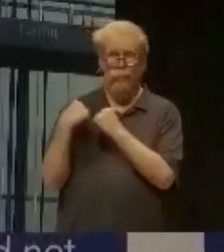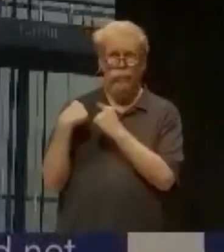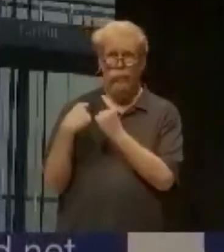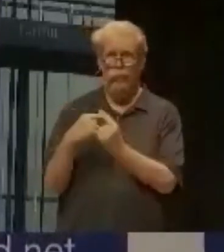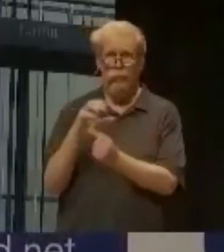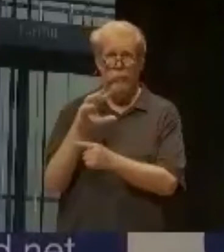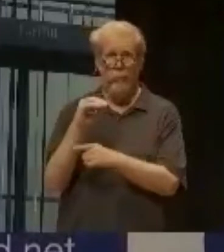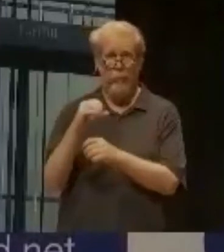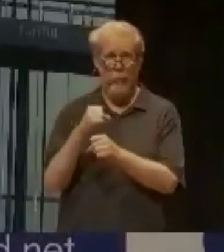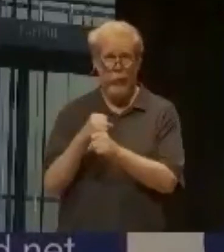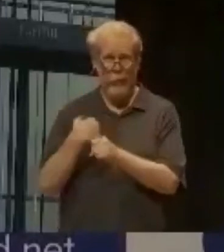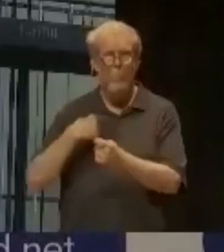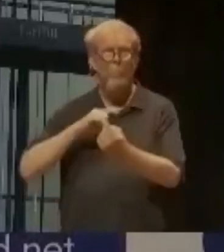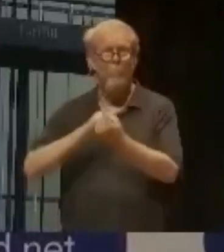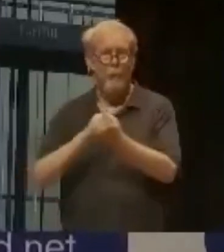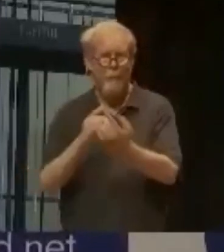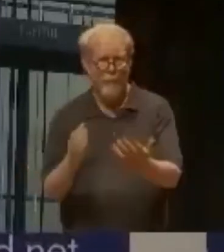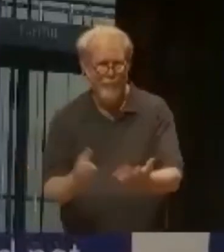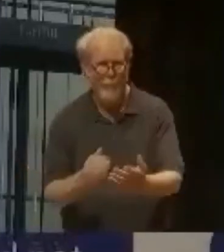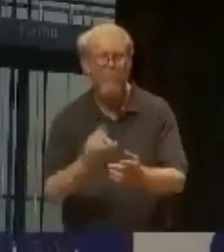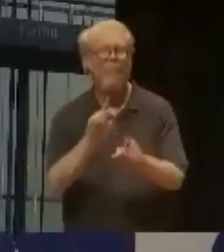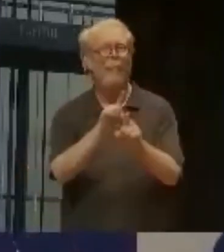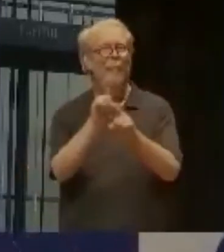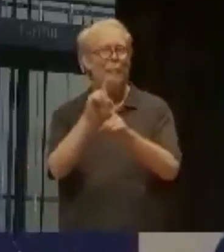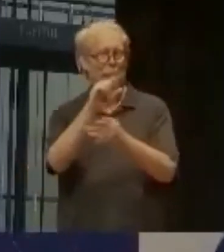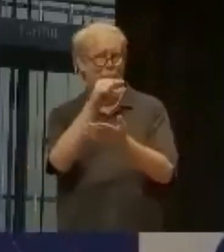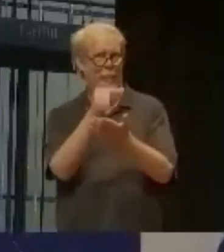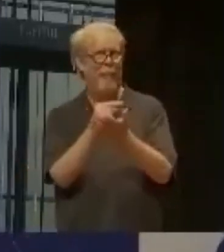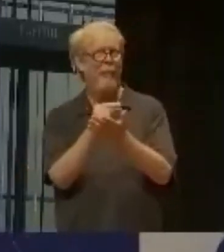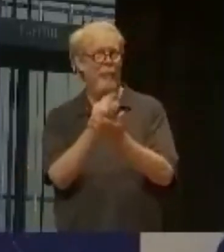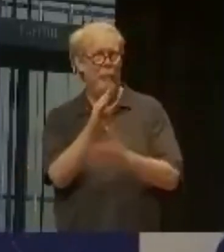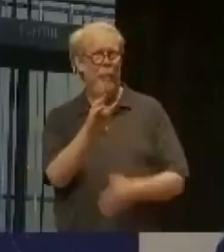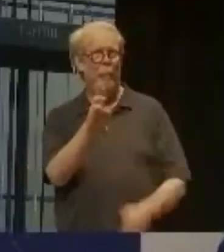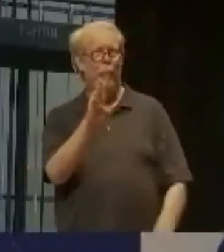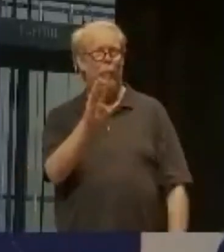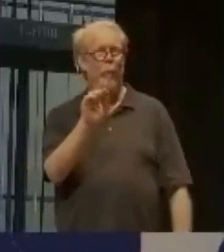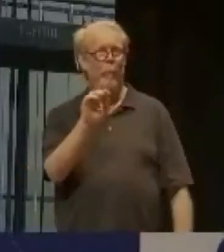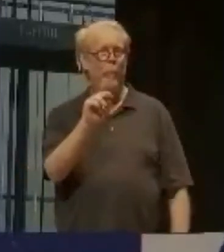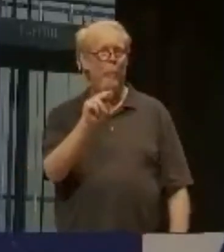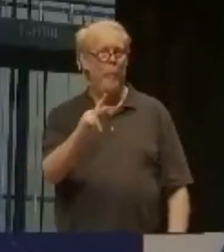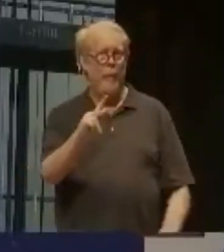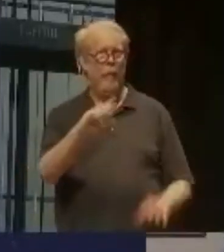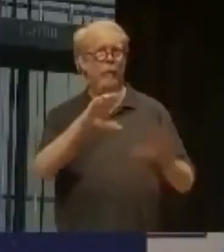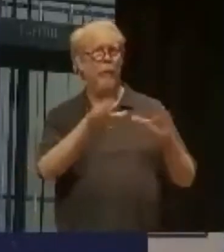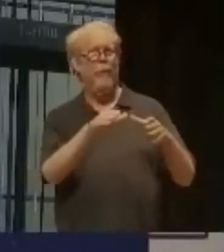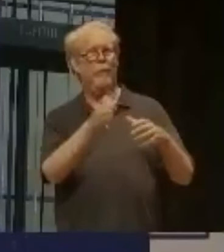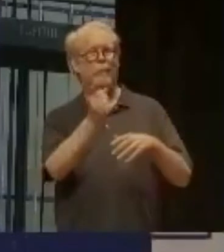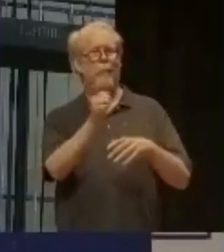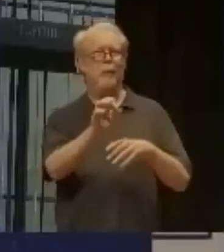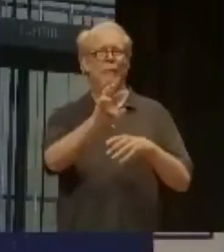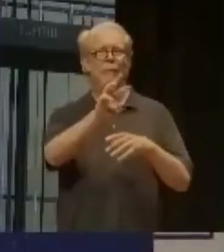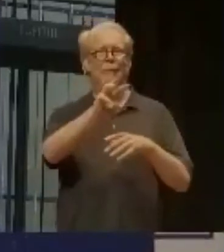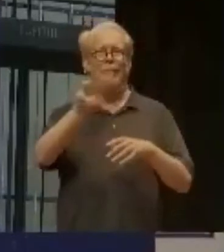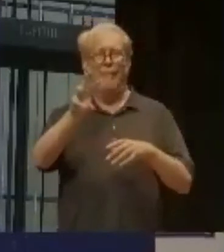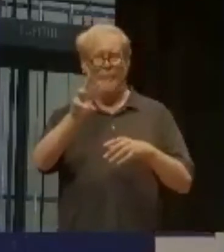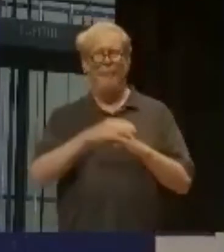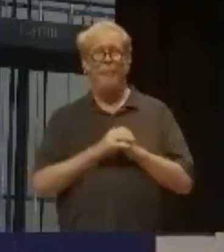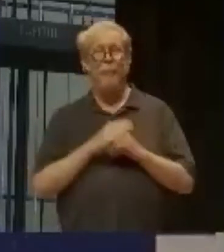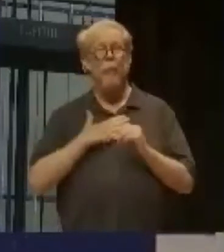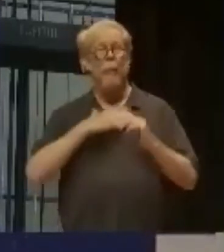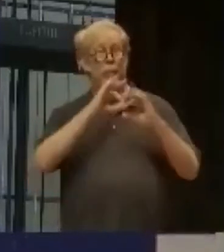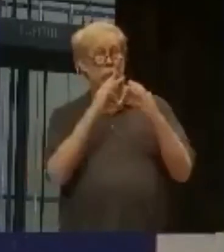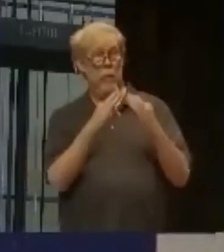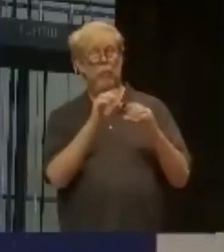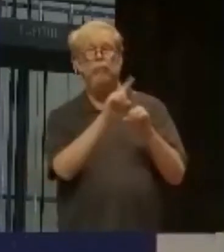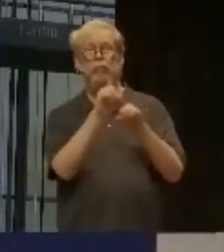de 50 años también la conocí aquí en Burbank y ella también se graduó en el 66 acá en Burbank.